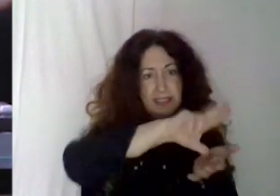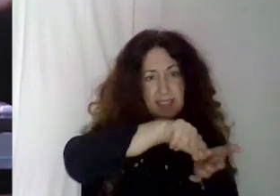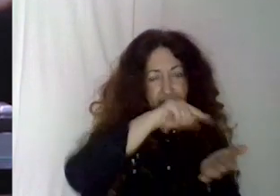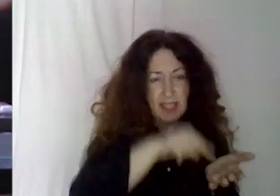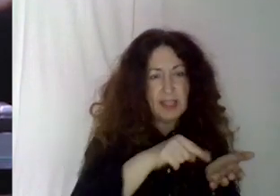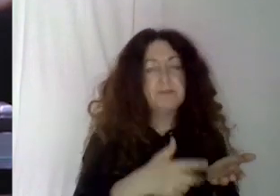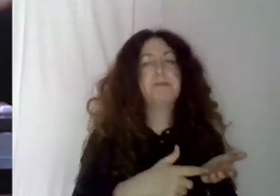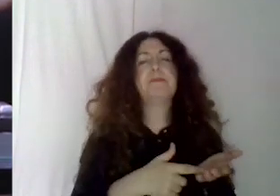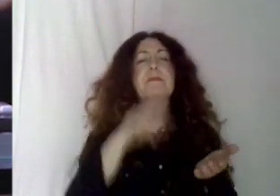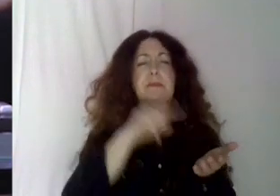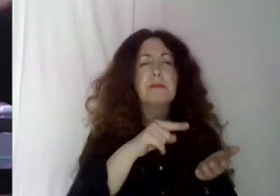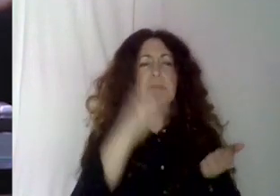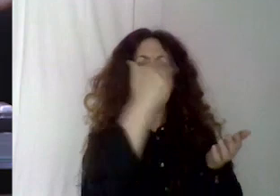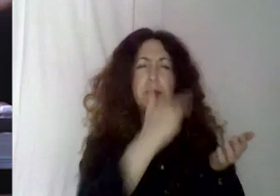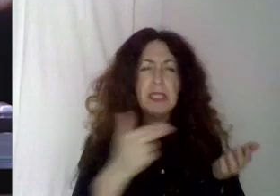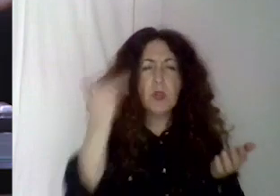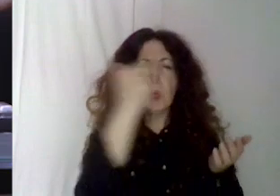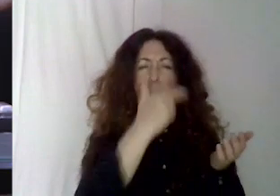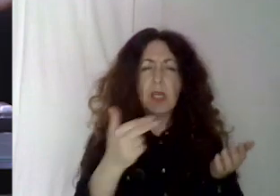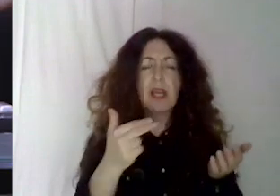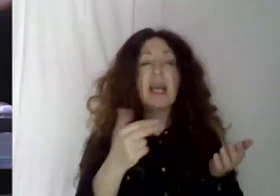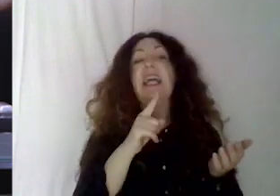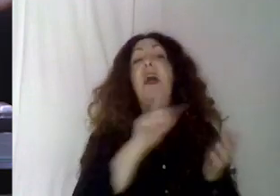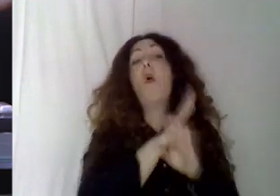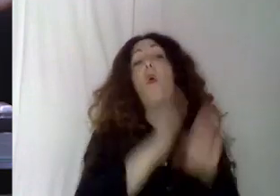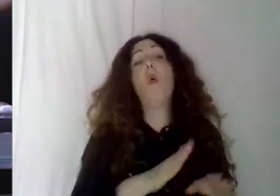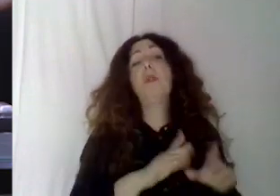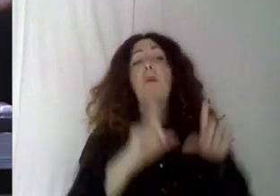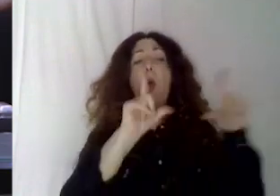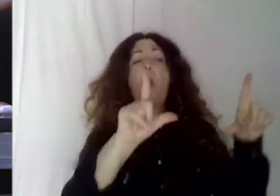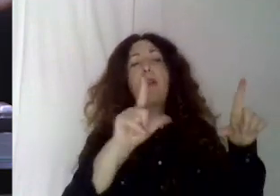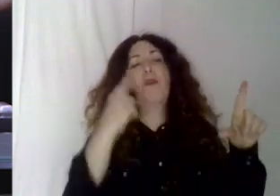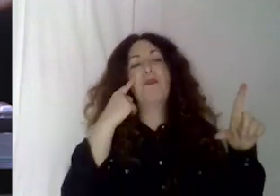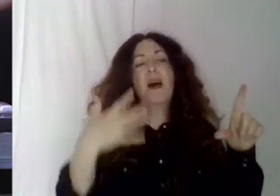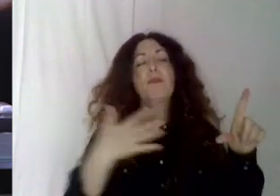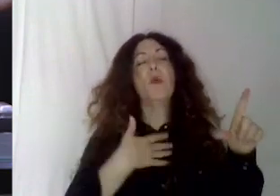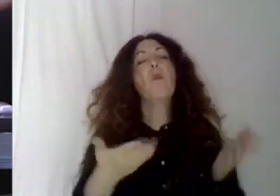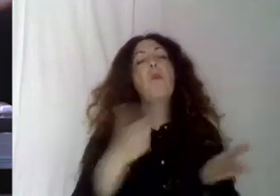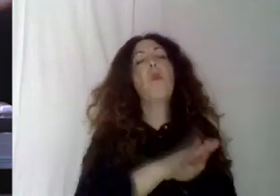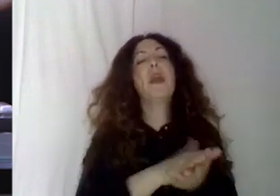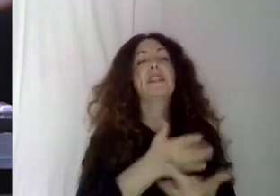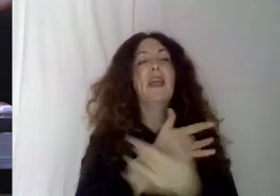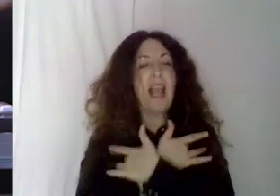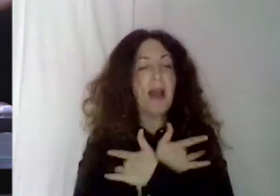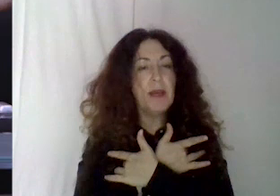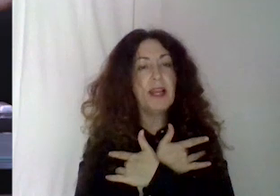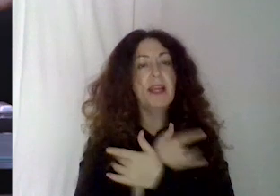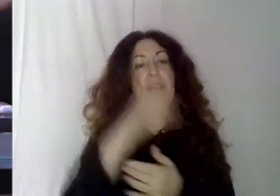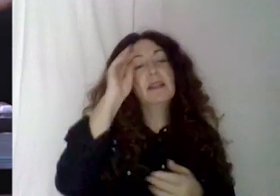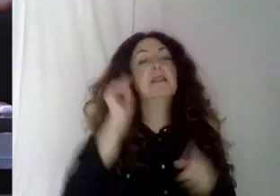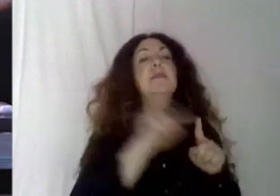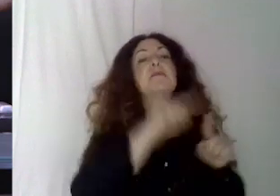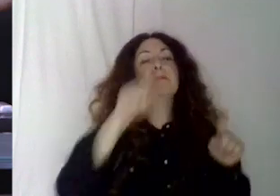terribles dolores, fleta una falúa que le lleve a Roma para solicitar la amnistía papal.